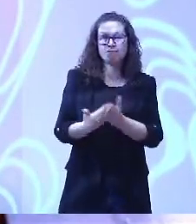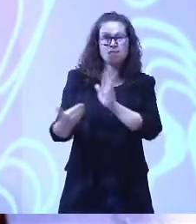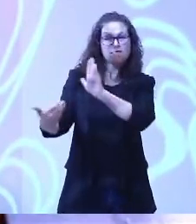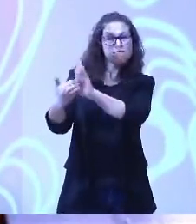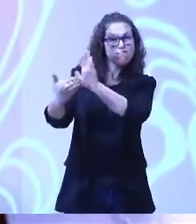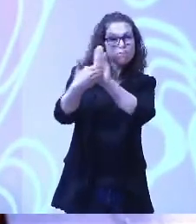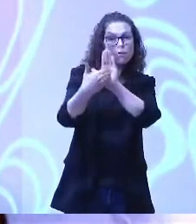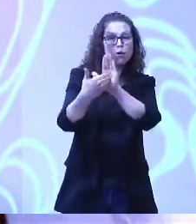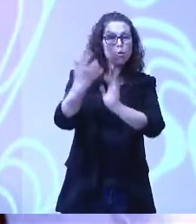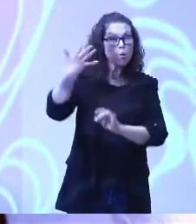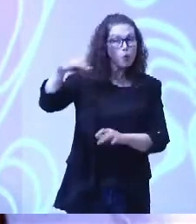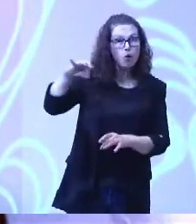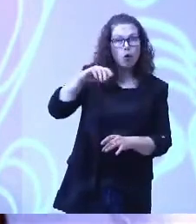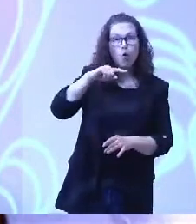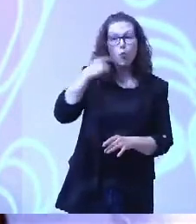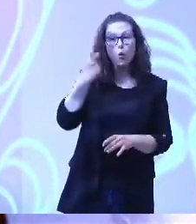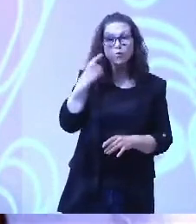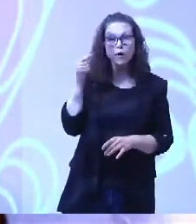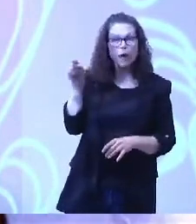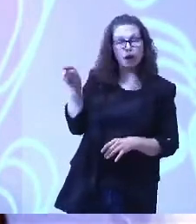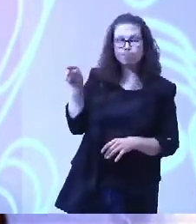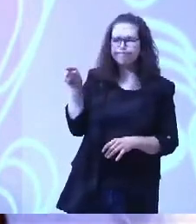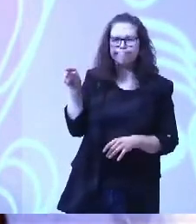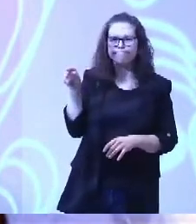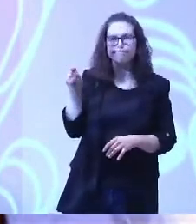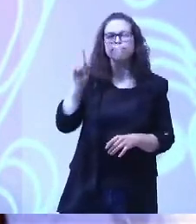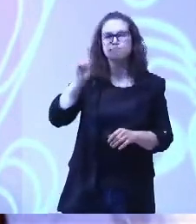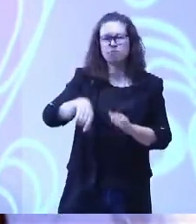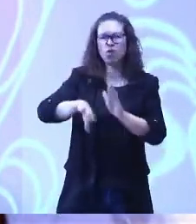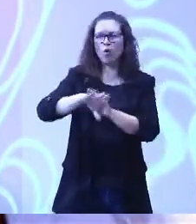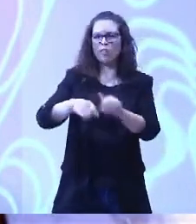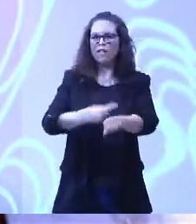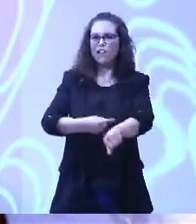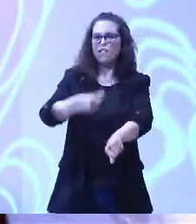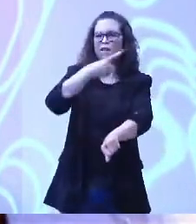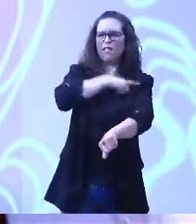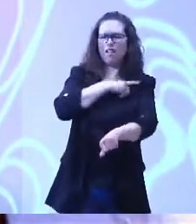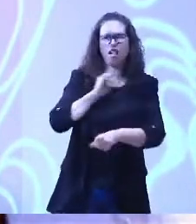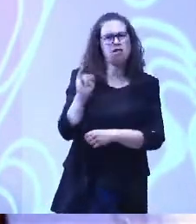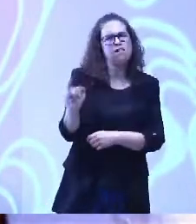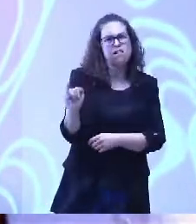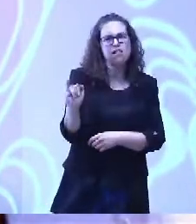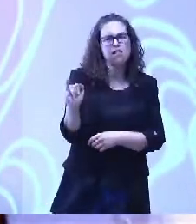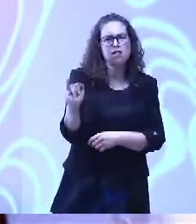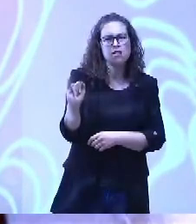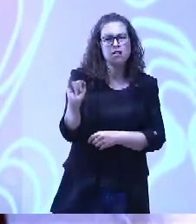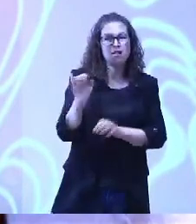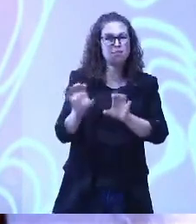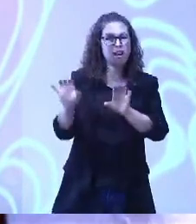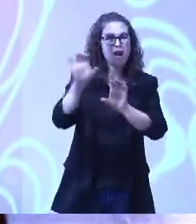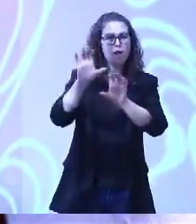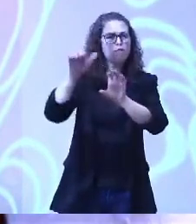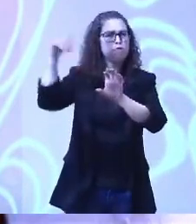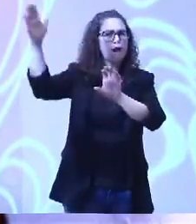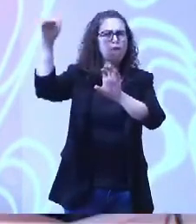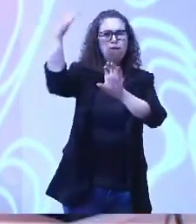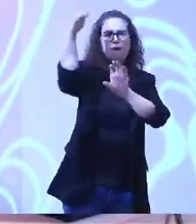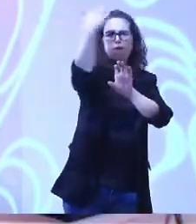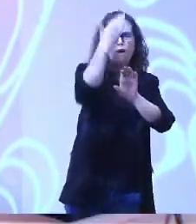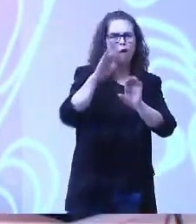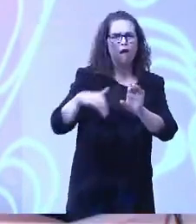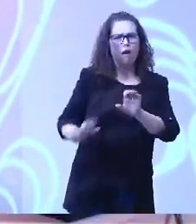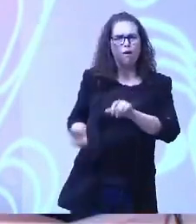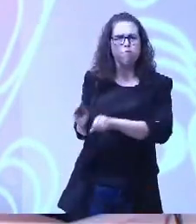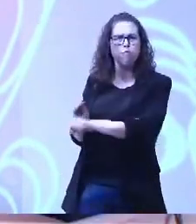Rusia. Hay también una internacional ultraderechista, con tecnoligarcas fuera, pero también con sus sucursales